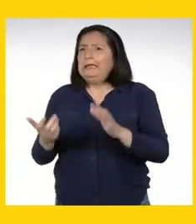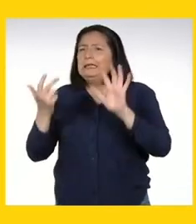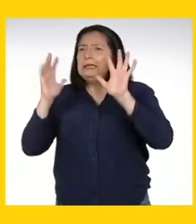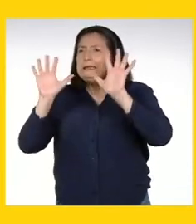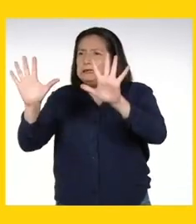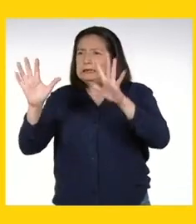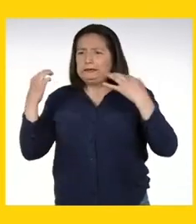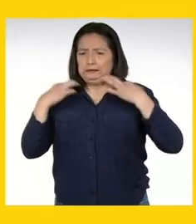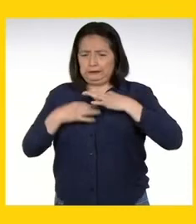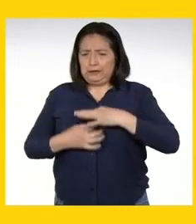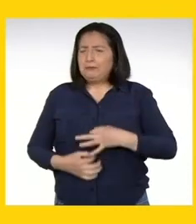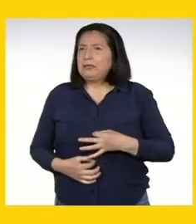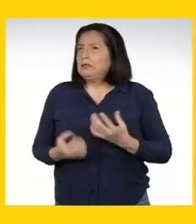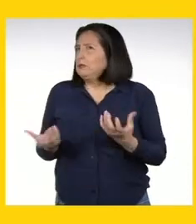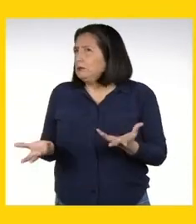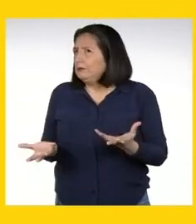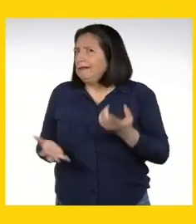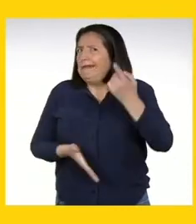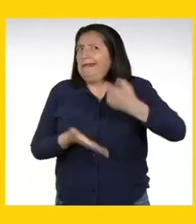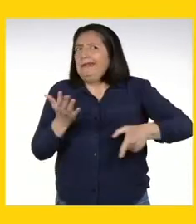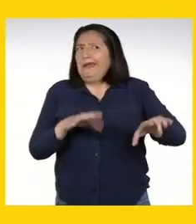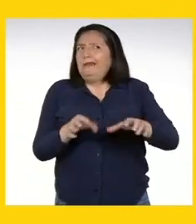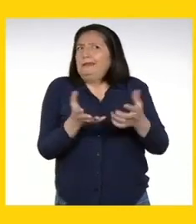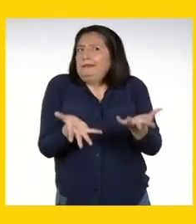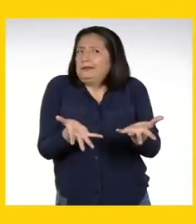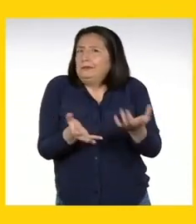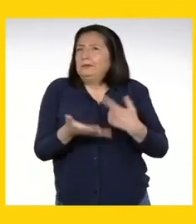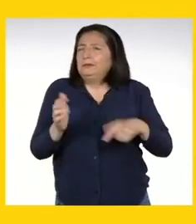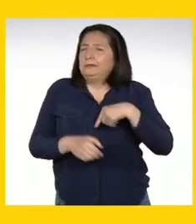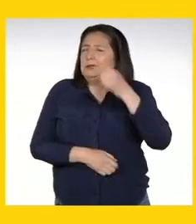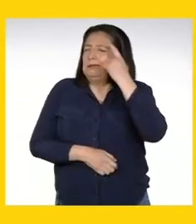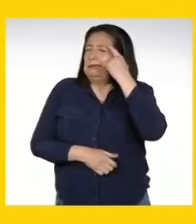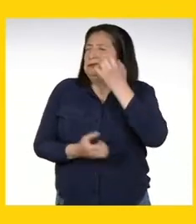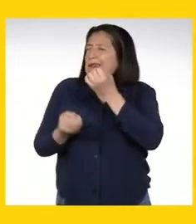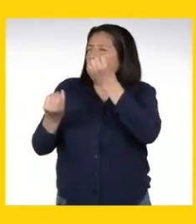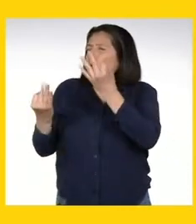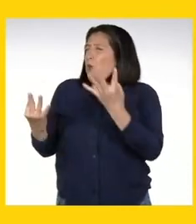camisas? ¿Qué debemos hacer para averiguarlo?